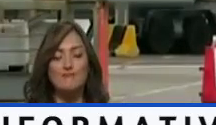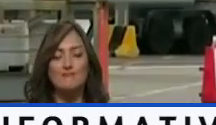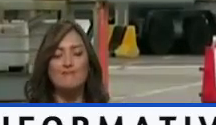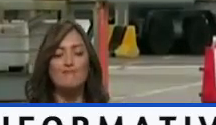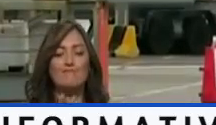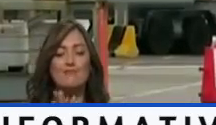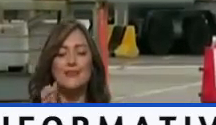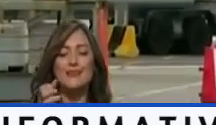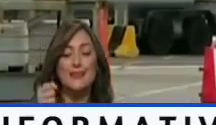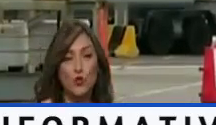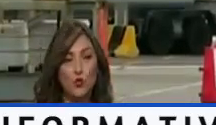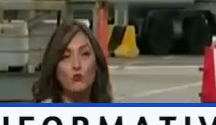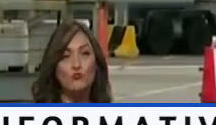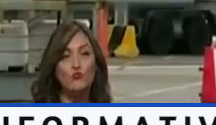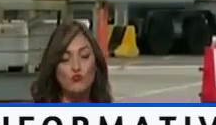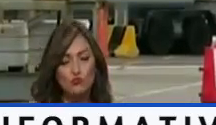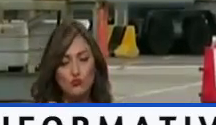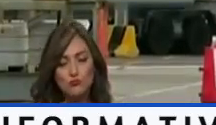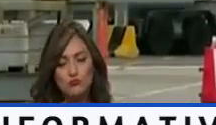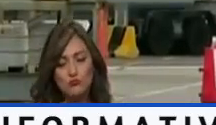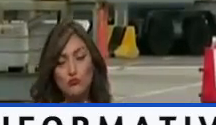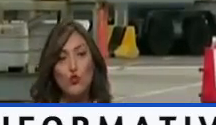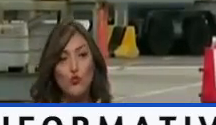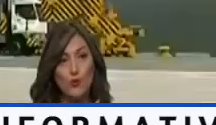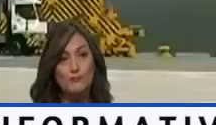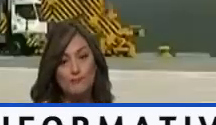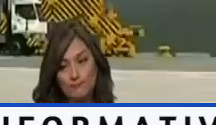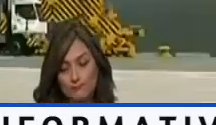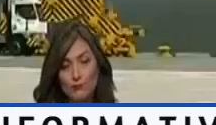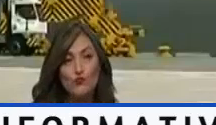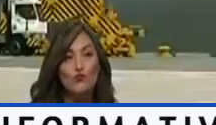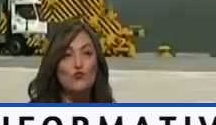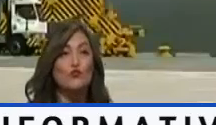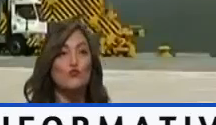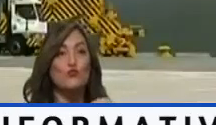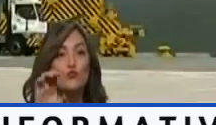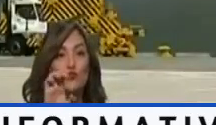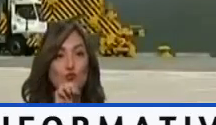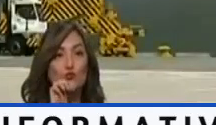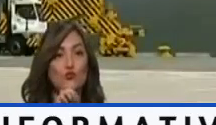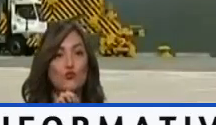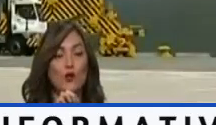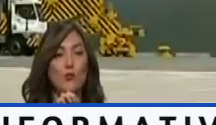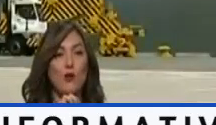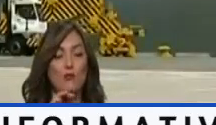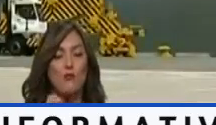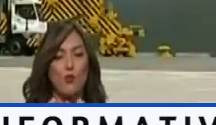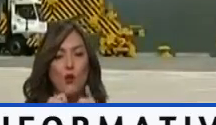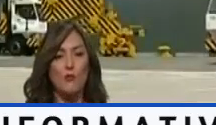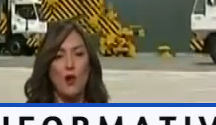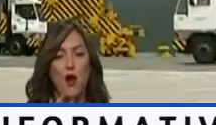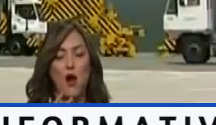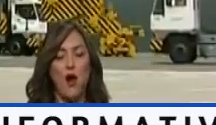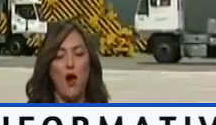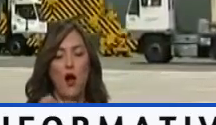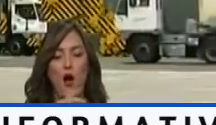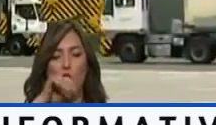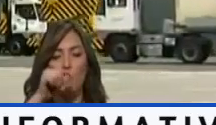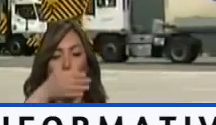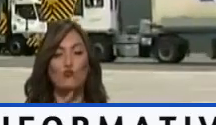de seguridad, o que aumenten las medidas de seguridad los diferentes puntos del país, para así evitar nuevos problemas con el